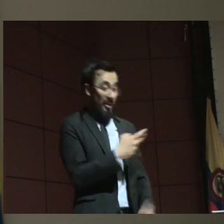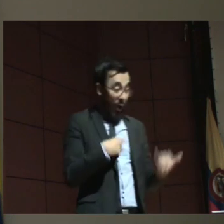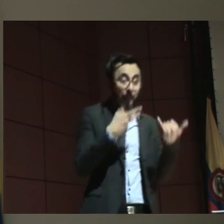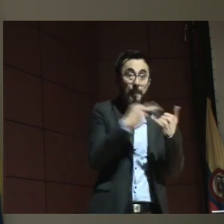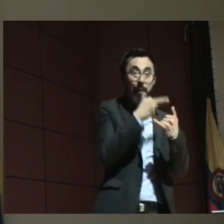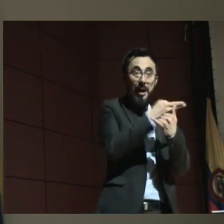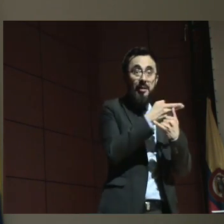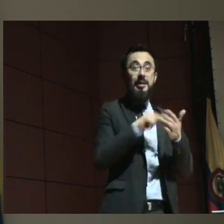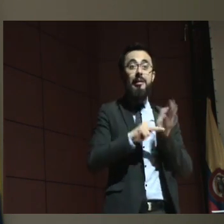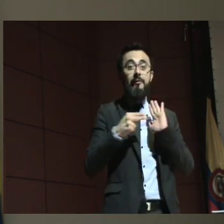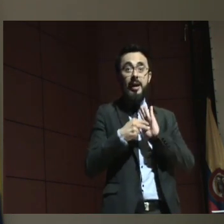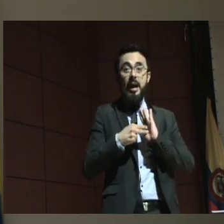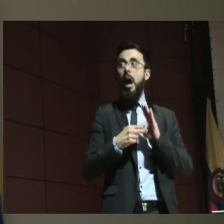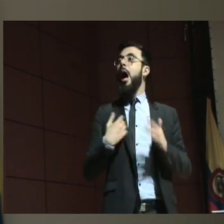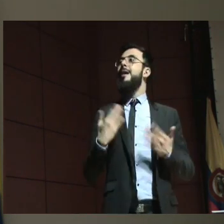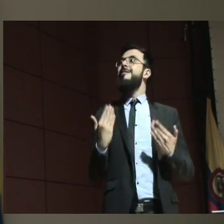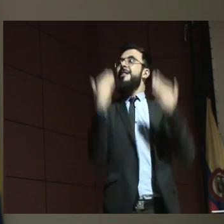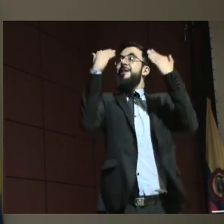no previene